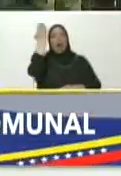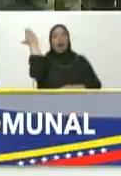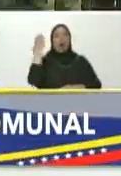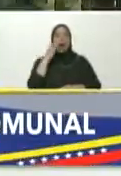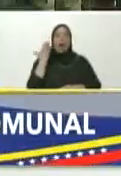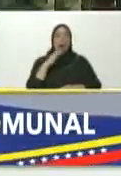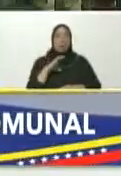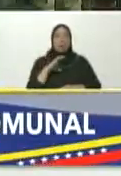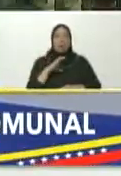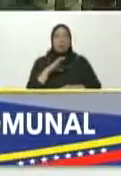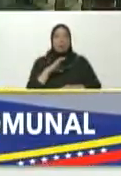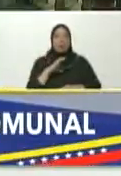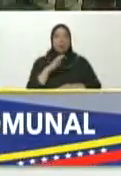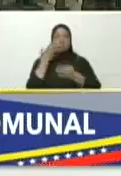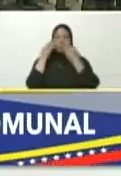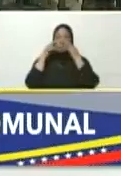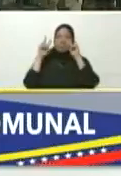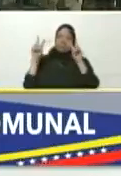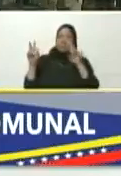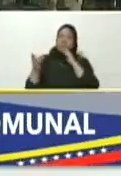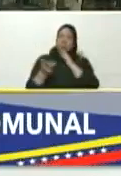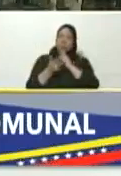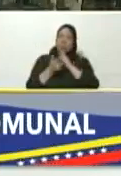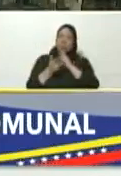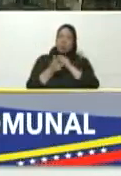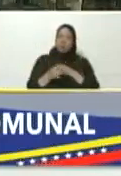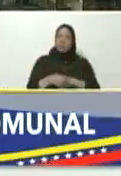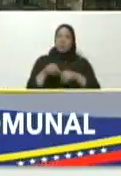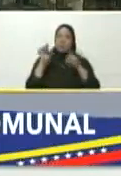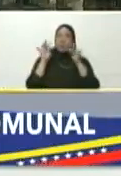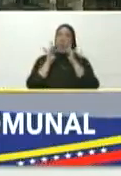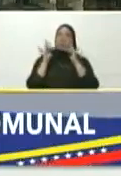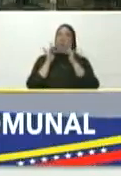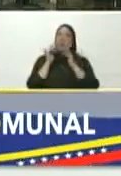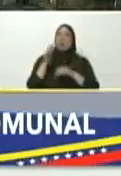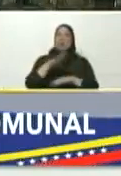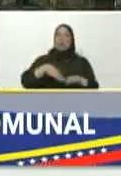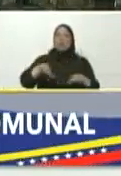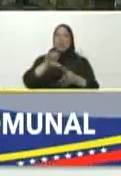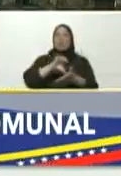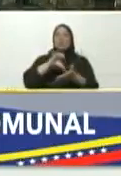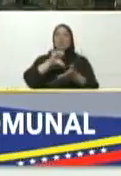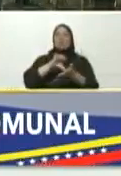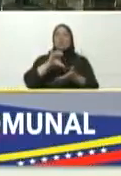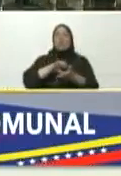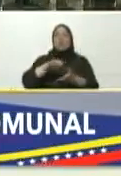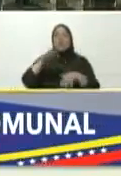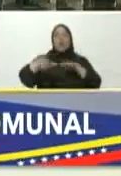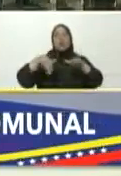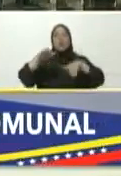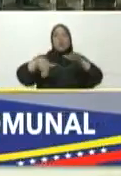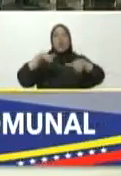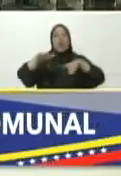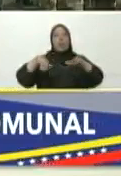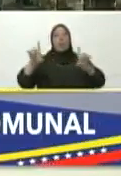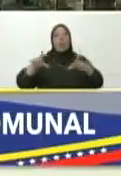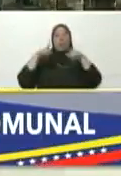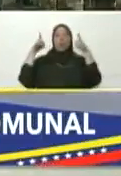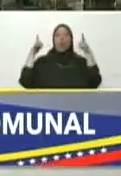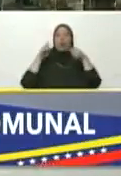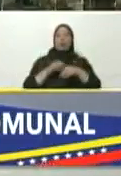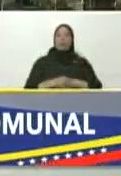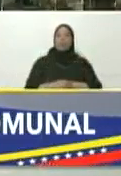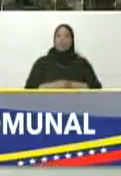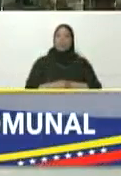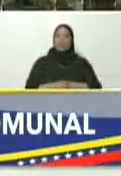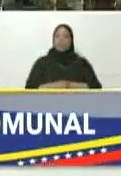Carmen Teresa. Vamos a darle la palabra, ella se encuentra en Ciudad Caribia, porque vamos a inaugurar